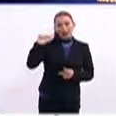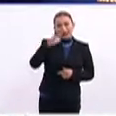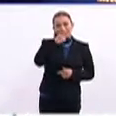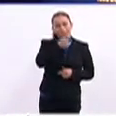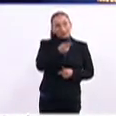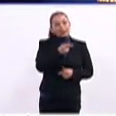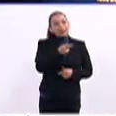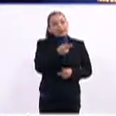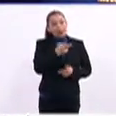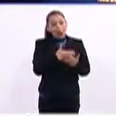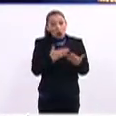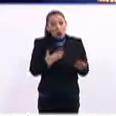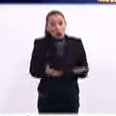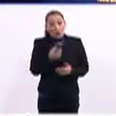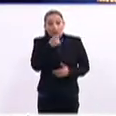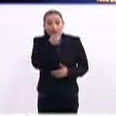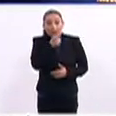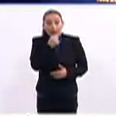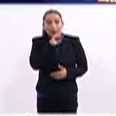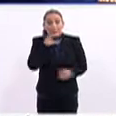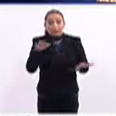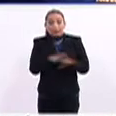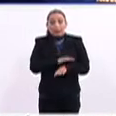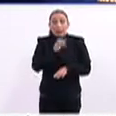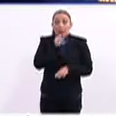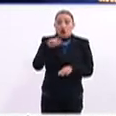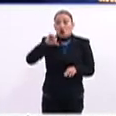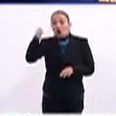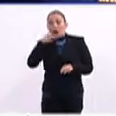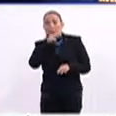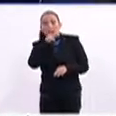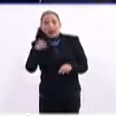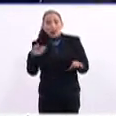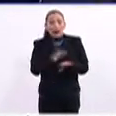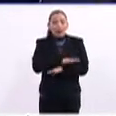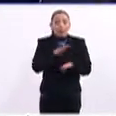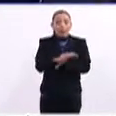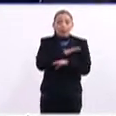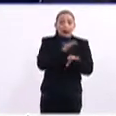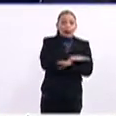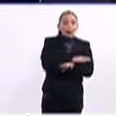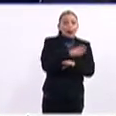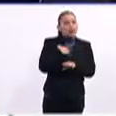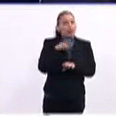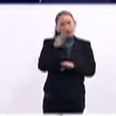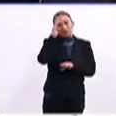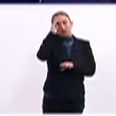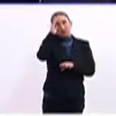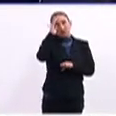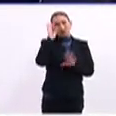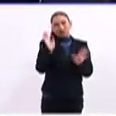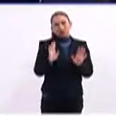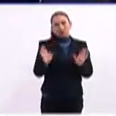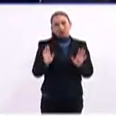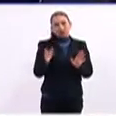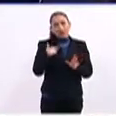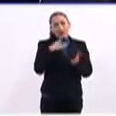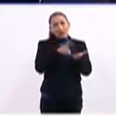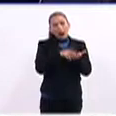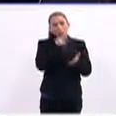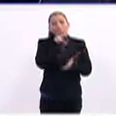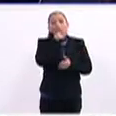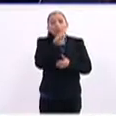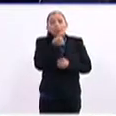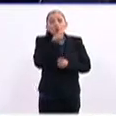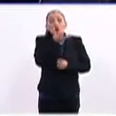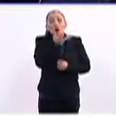decir ahora una cosa y después cambiar a otra, y después cambiar a otra, y después cambiar a otra, yo sí sigo pensando que el valor de la